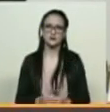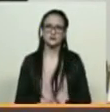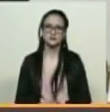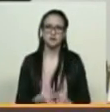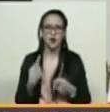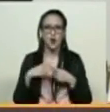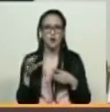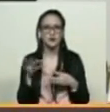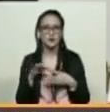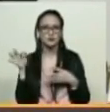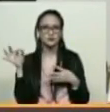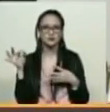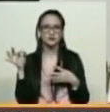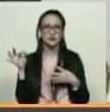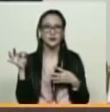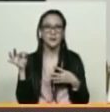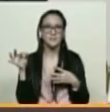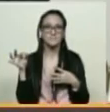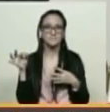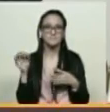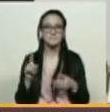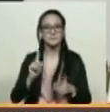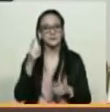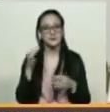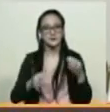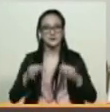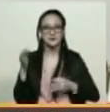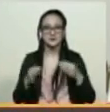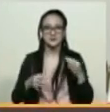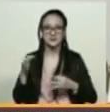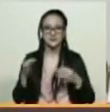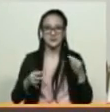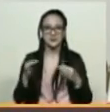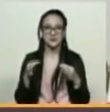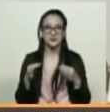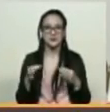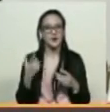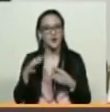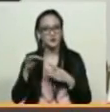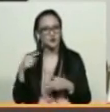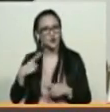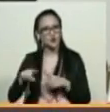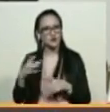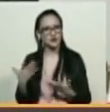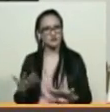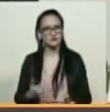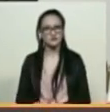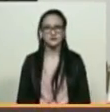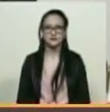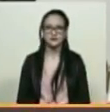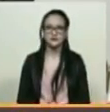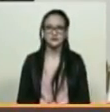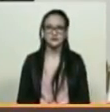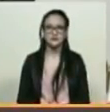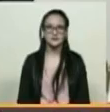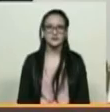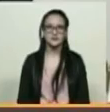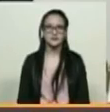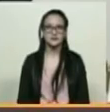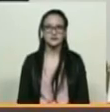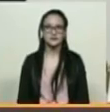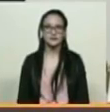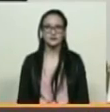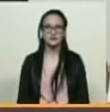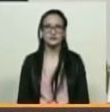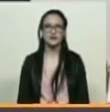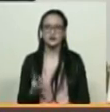tienen, Voluntad Popular, Primera Justicia, Acción Democrática, Un Nuevo Tiempo, ¿qué opción tienen? El golpe militar, que es lo que ha